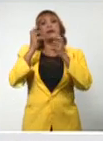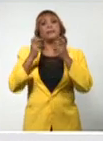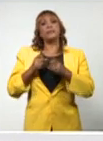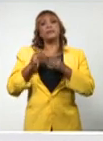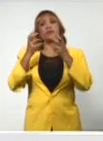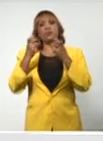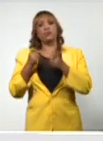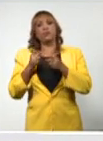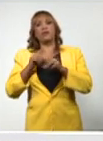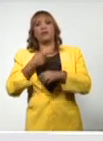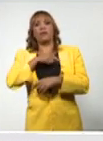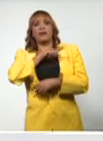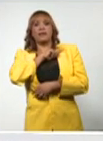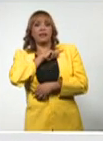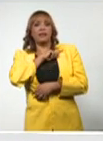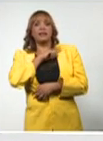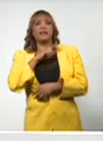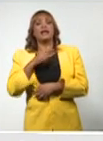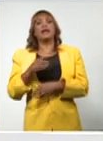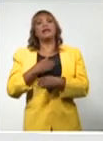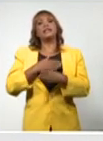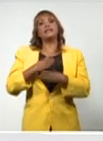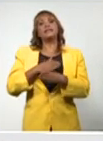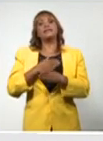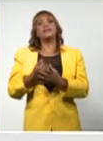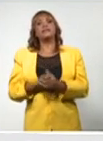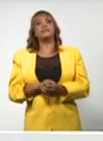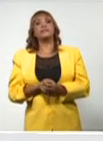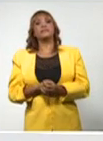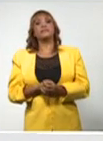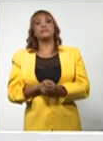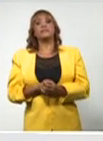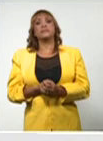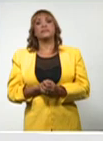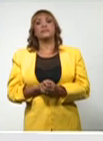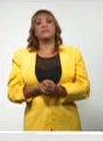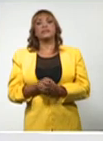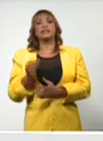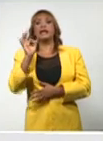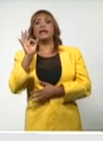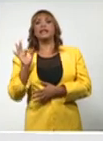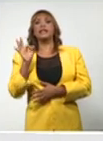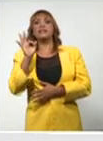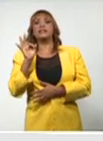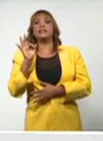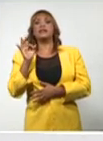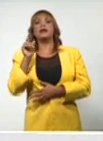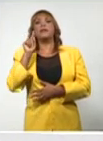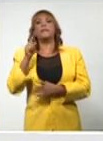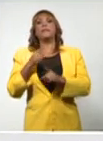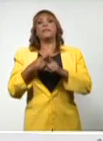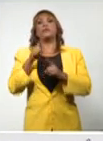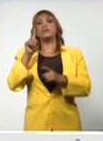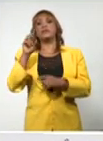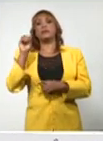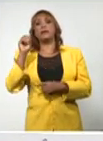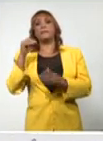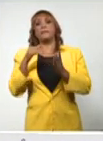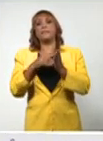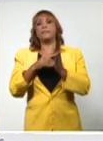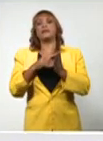ayer, pues la tasa de incidencia de casos confirmados por 100.000 habitantes en los últimos 15